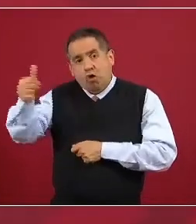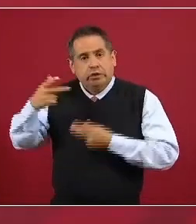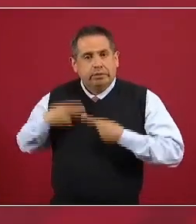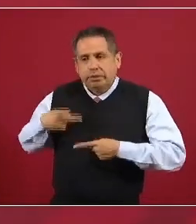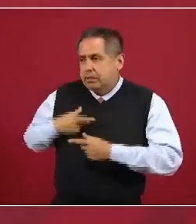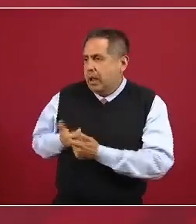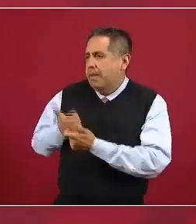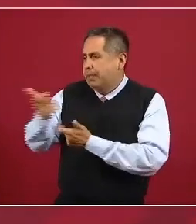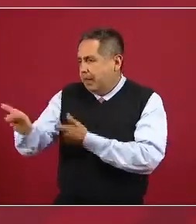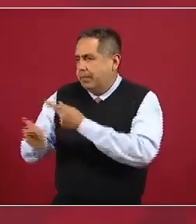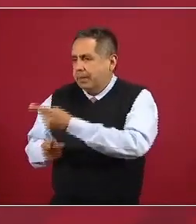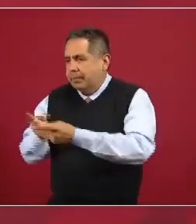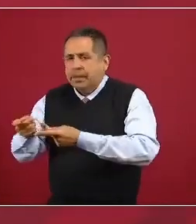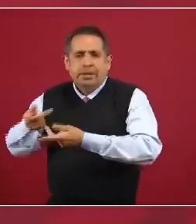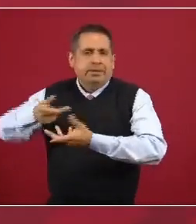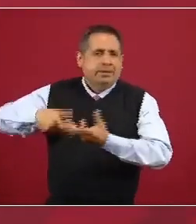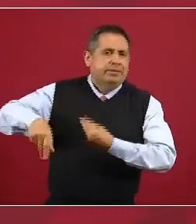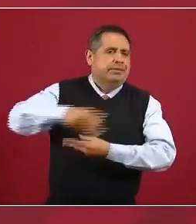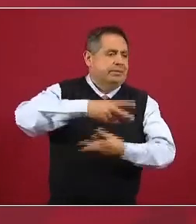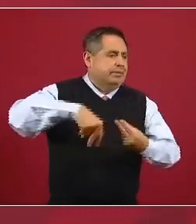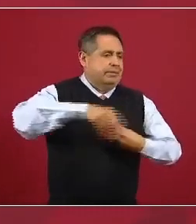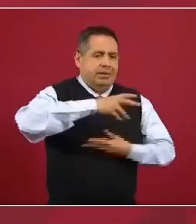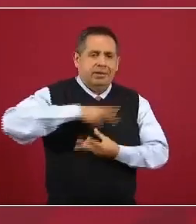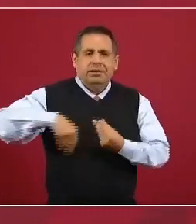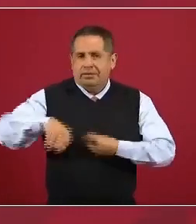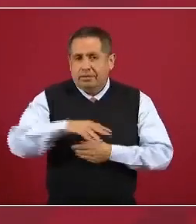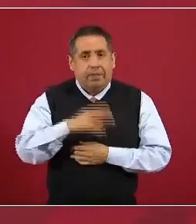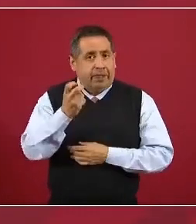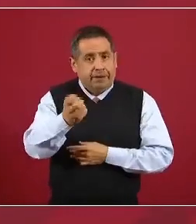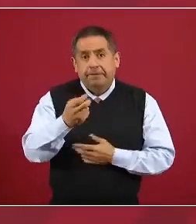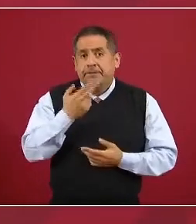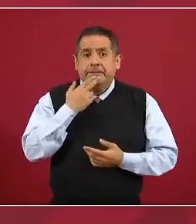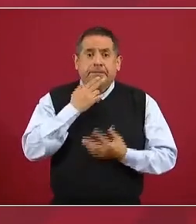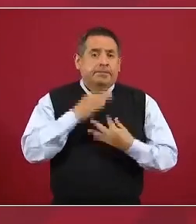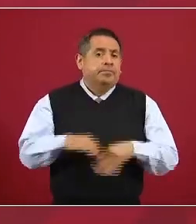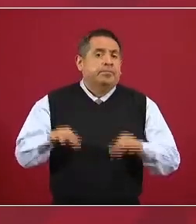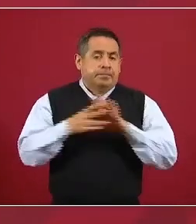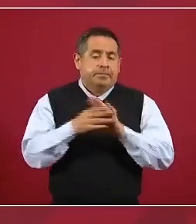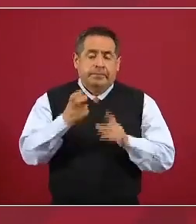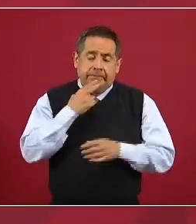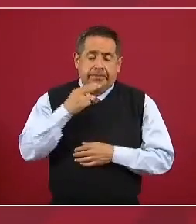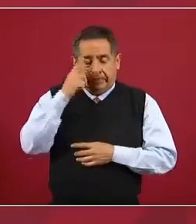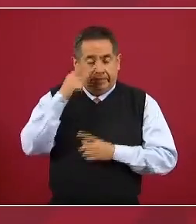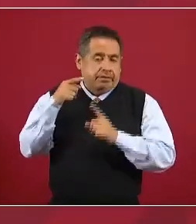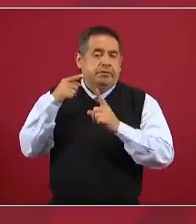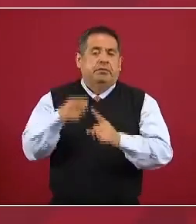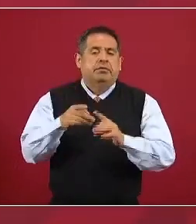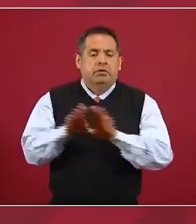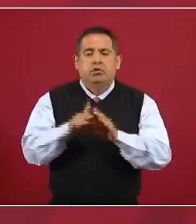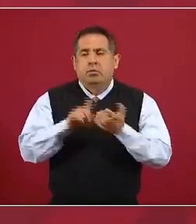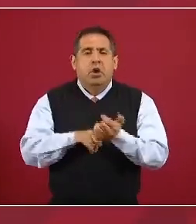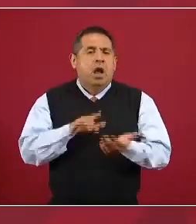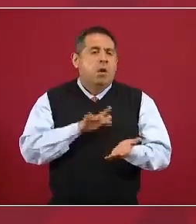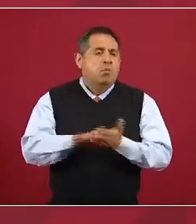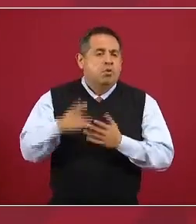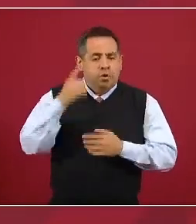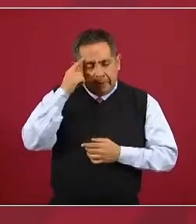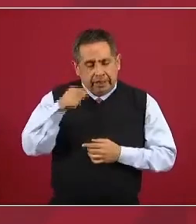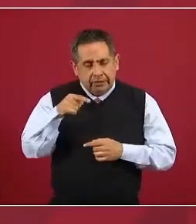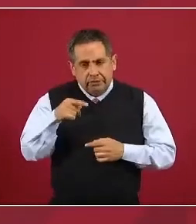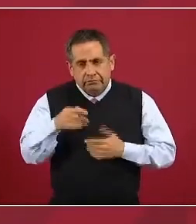en el próximo periodo presupuestal este tipo de apoyos que se